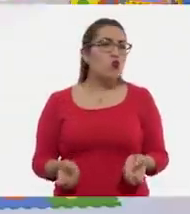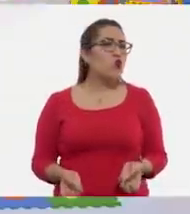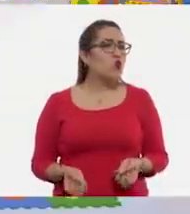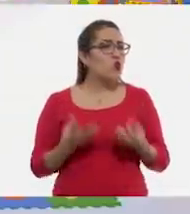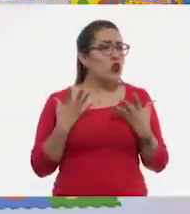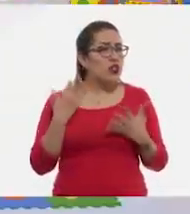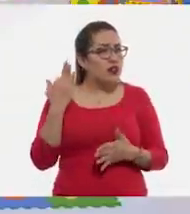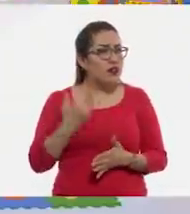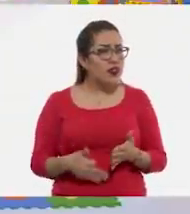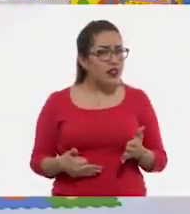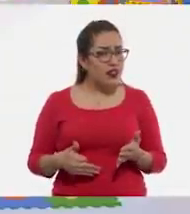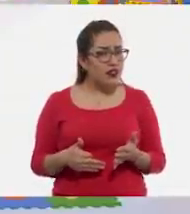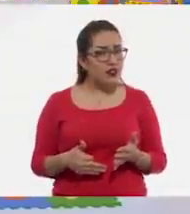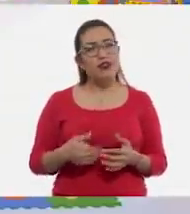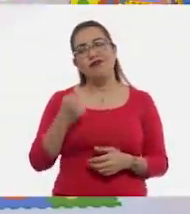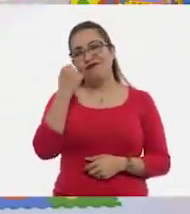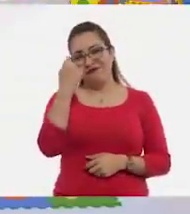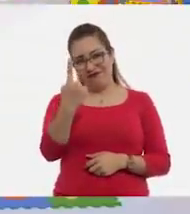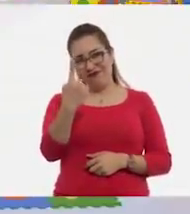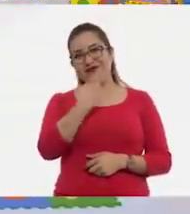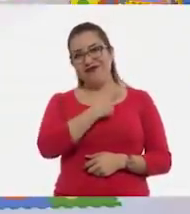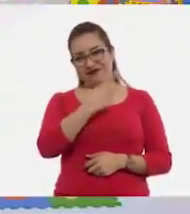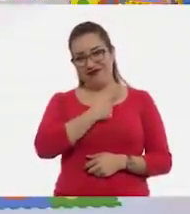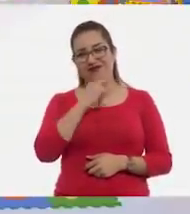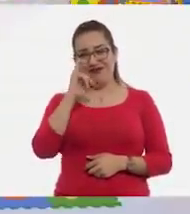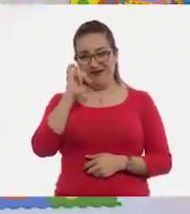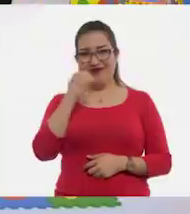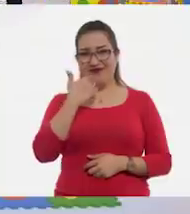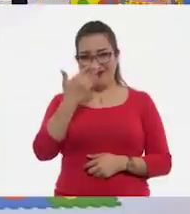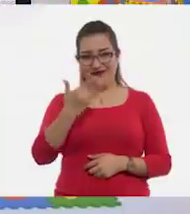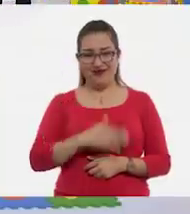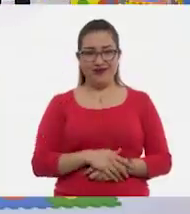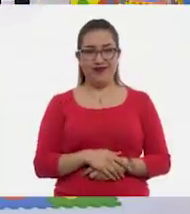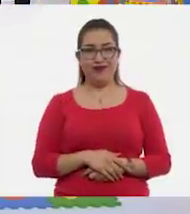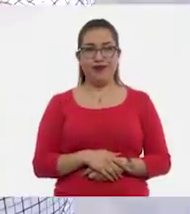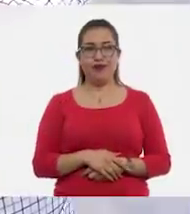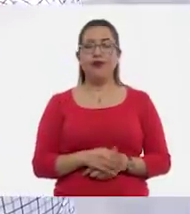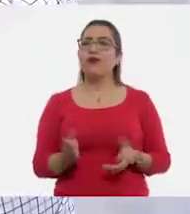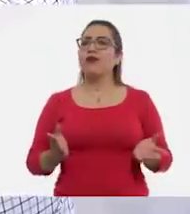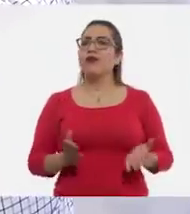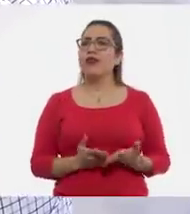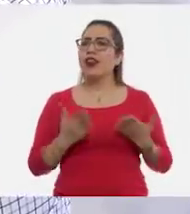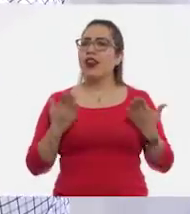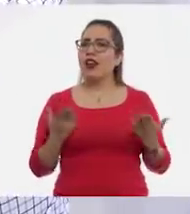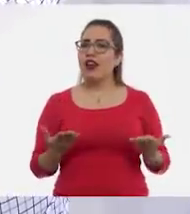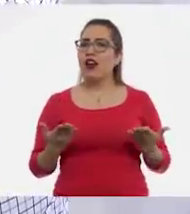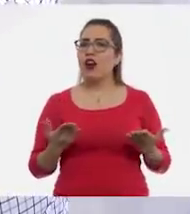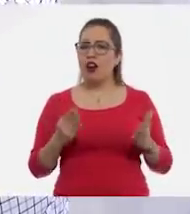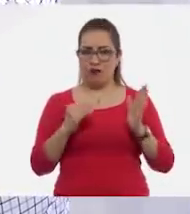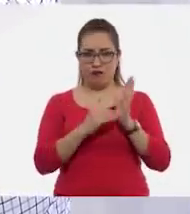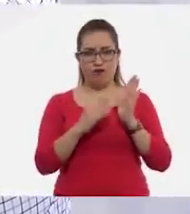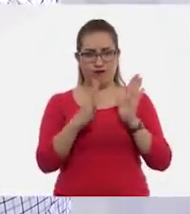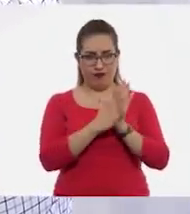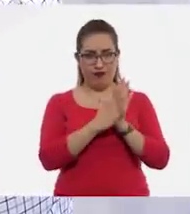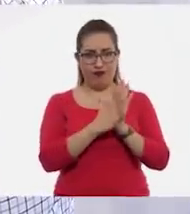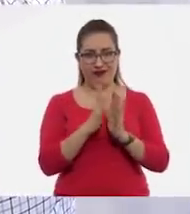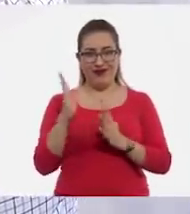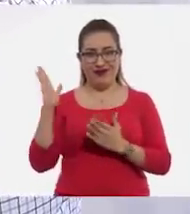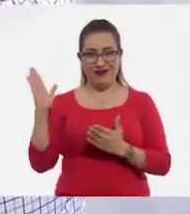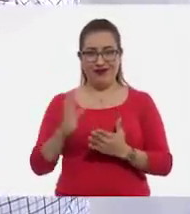niñas y niños? Una solamente. Muy bien. Ay. Perfecto. Vamos entonces a pegarla por